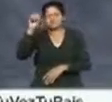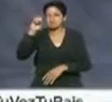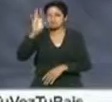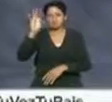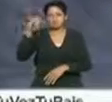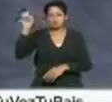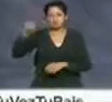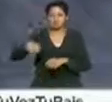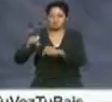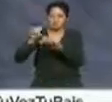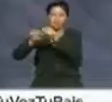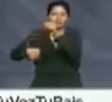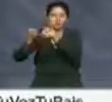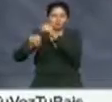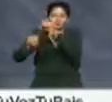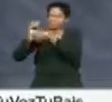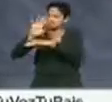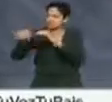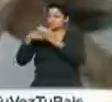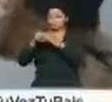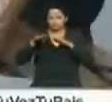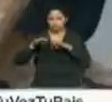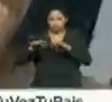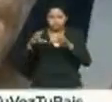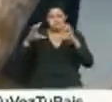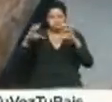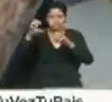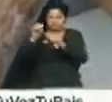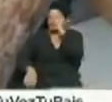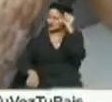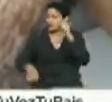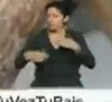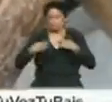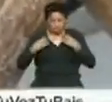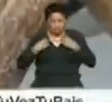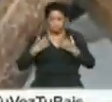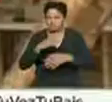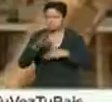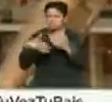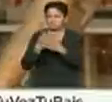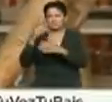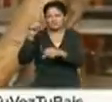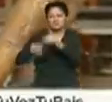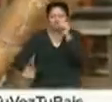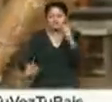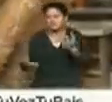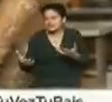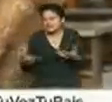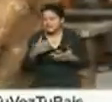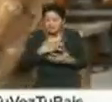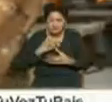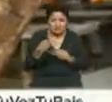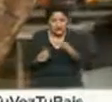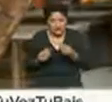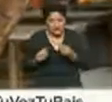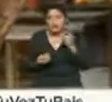destruido, como fue maquinarias, materia prima. Y llegué a escuchar de que Banco Ecuador estaba dando